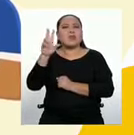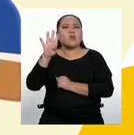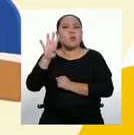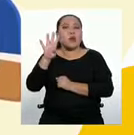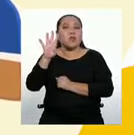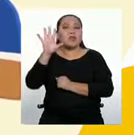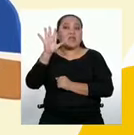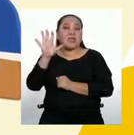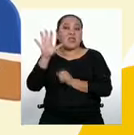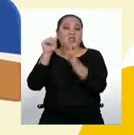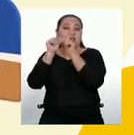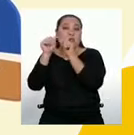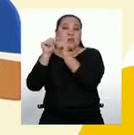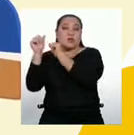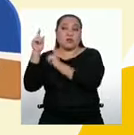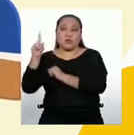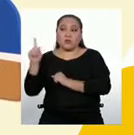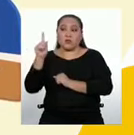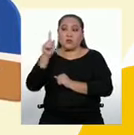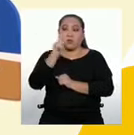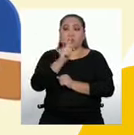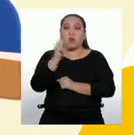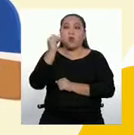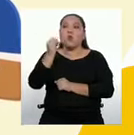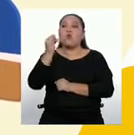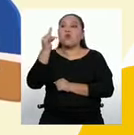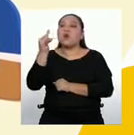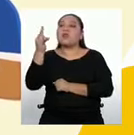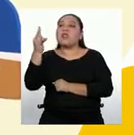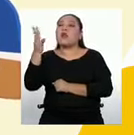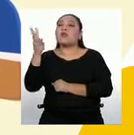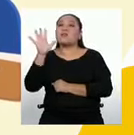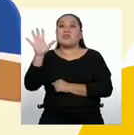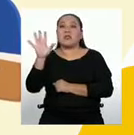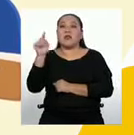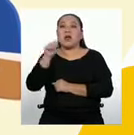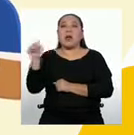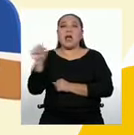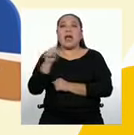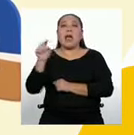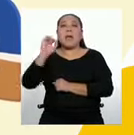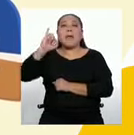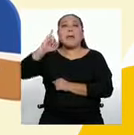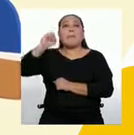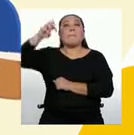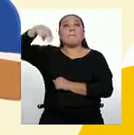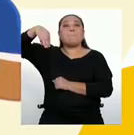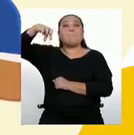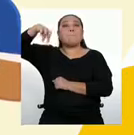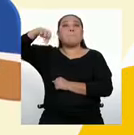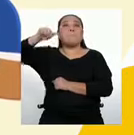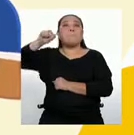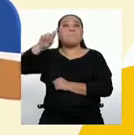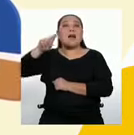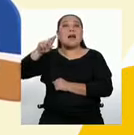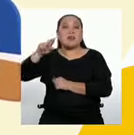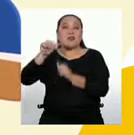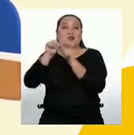4 y 5 datos. La cantidad de datos es un número impar. Así que este caso está facilito.